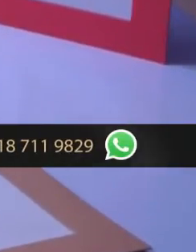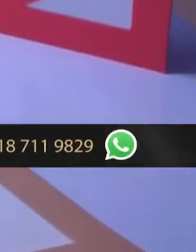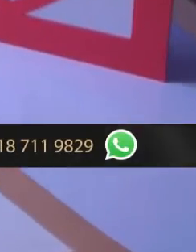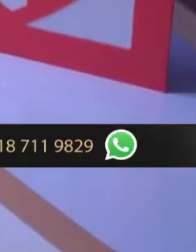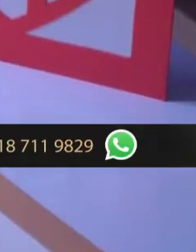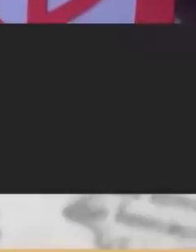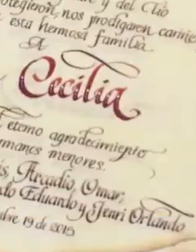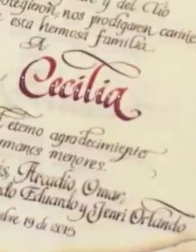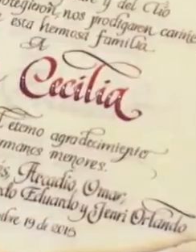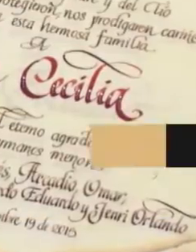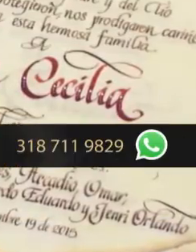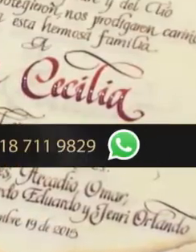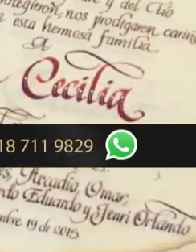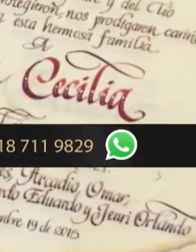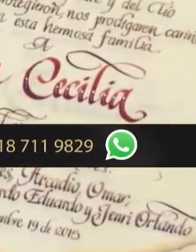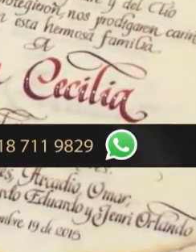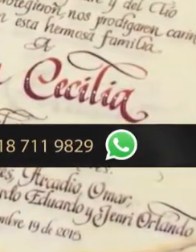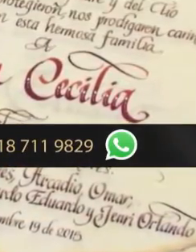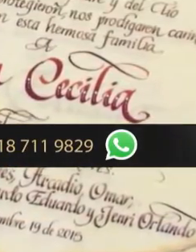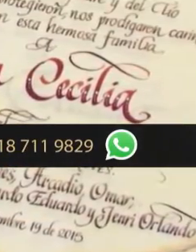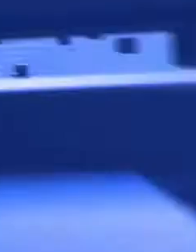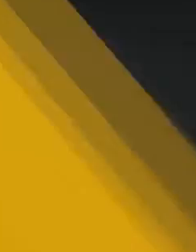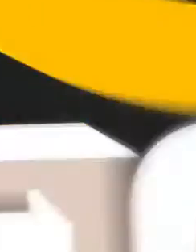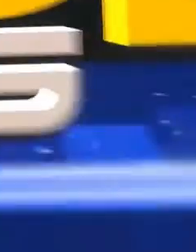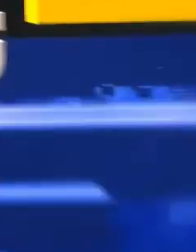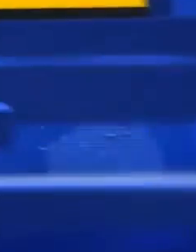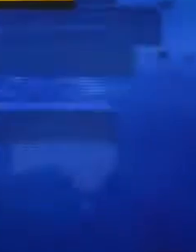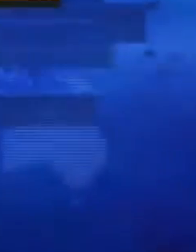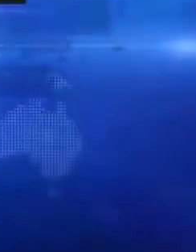318-711-9829 y cotice ahora.